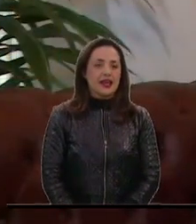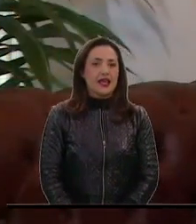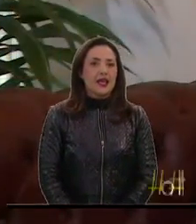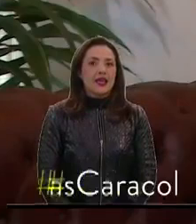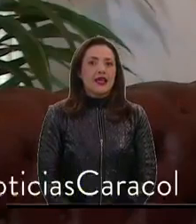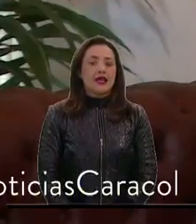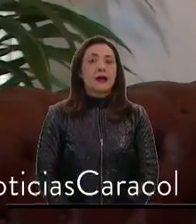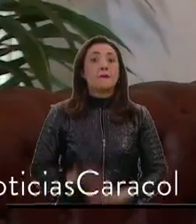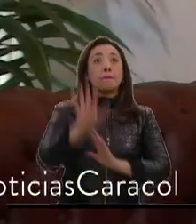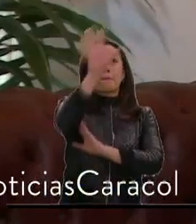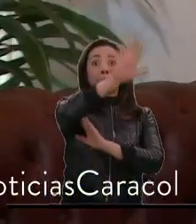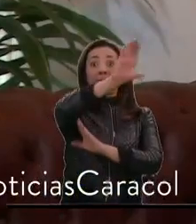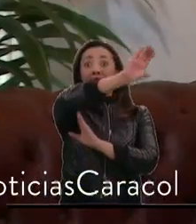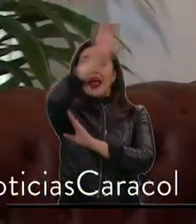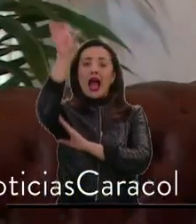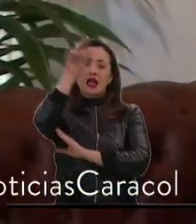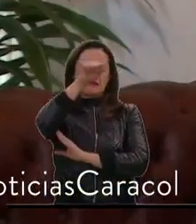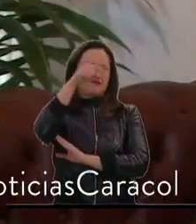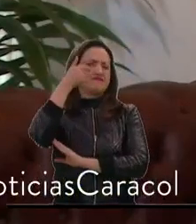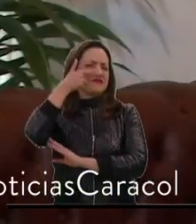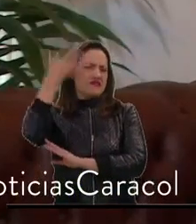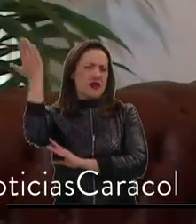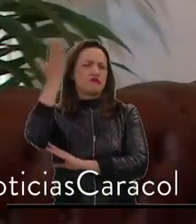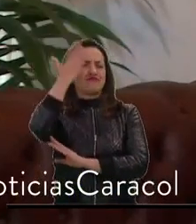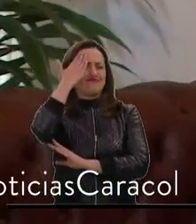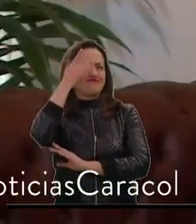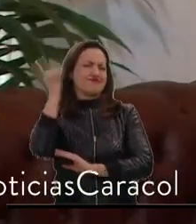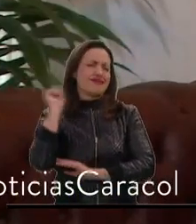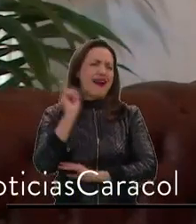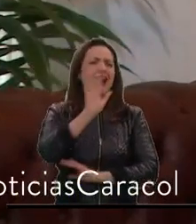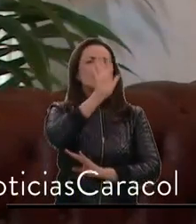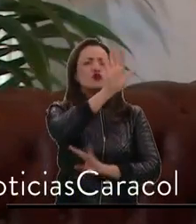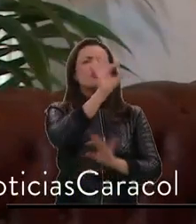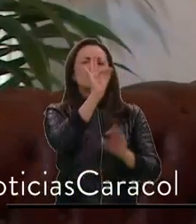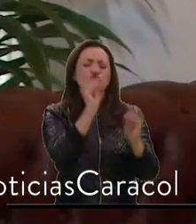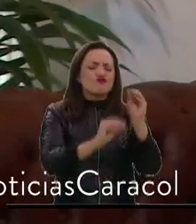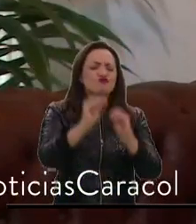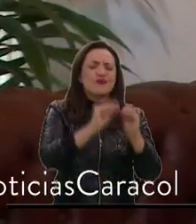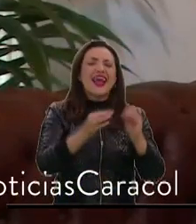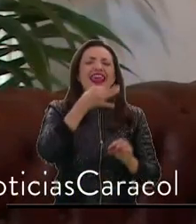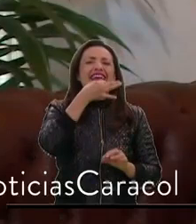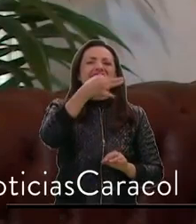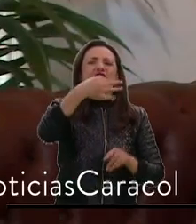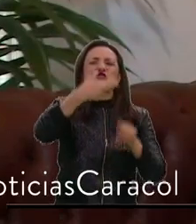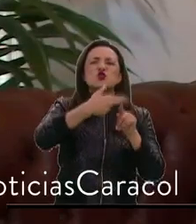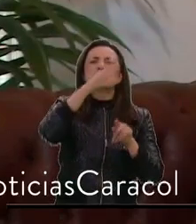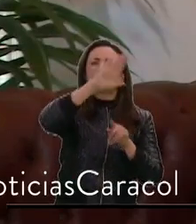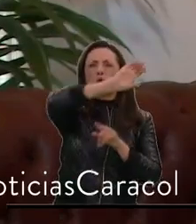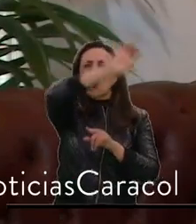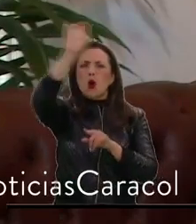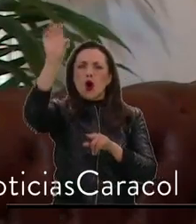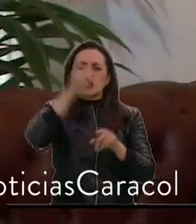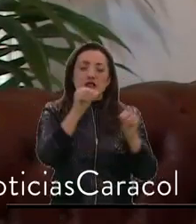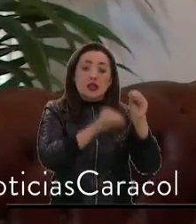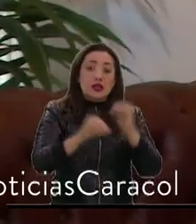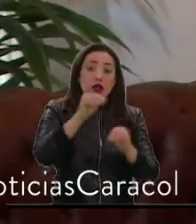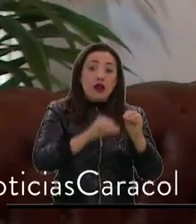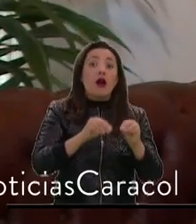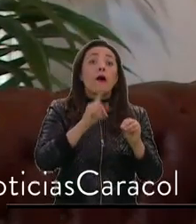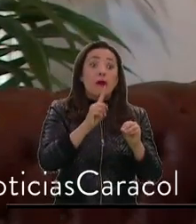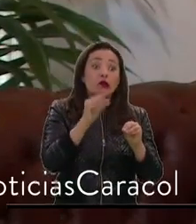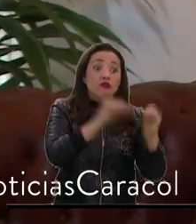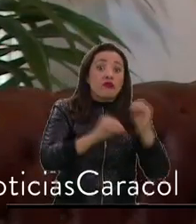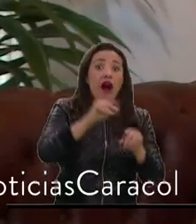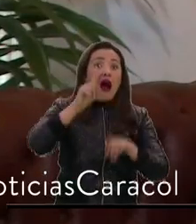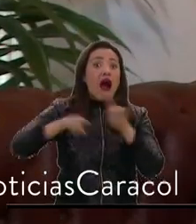la región caribe es por tradición productora de queso costeño un alimento que en algunos casos es elaborados en las normas